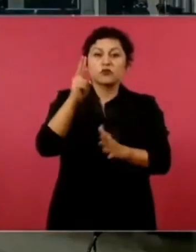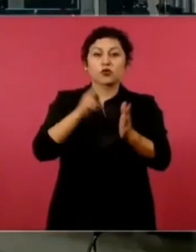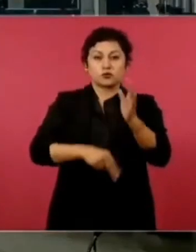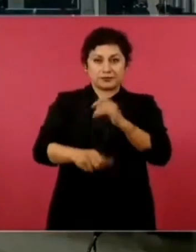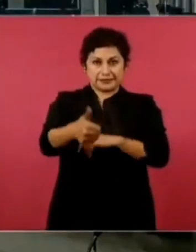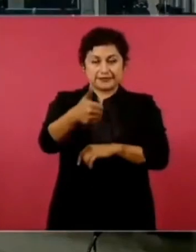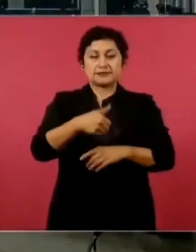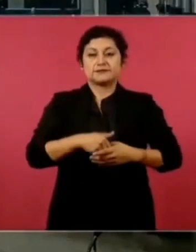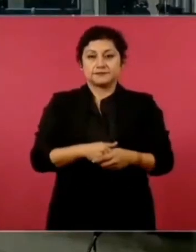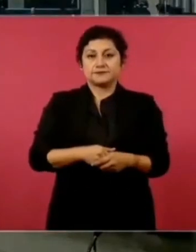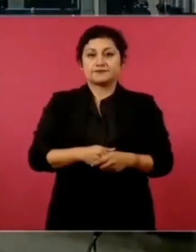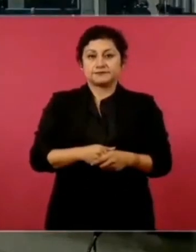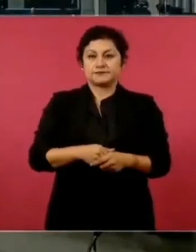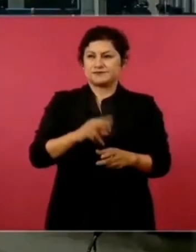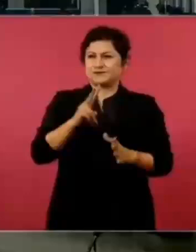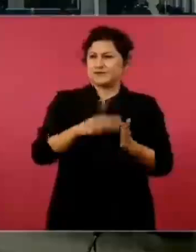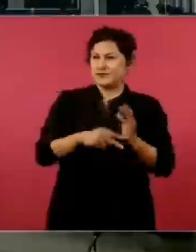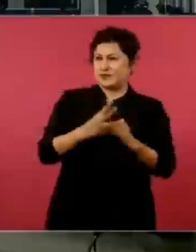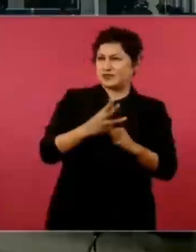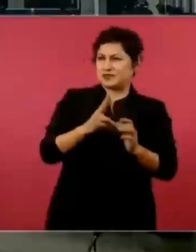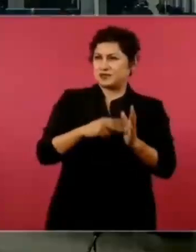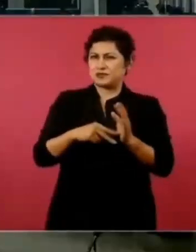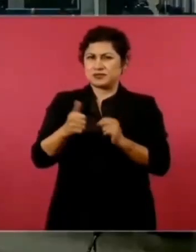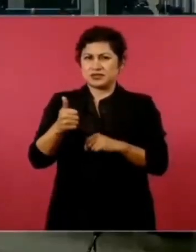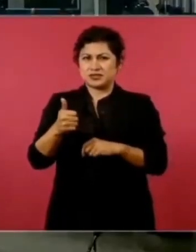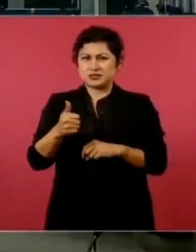2006. 2003, 2006.